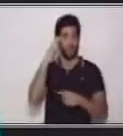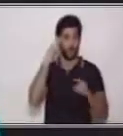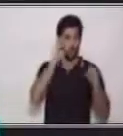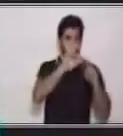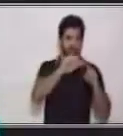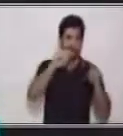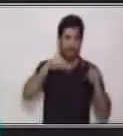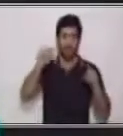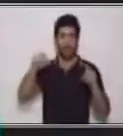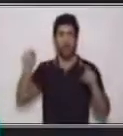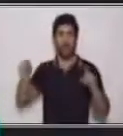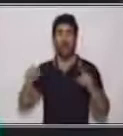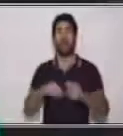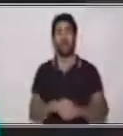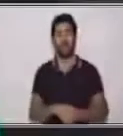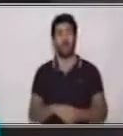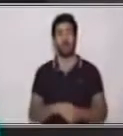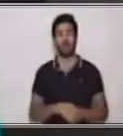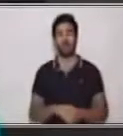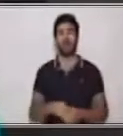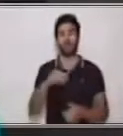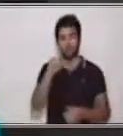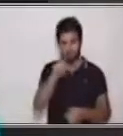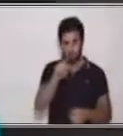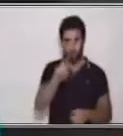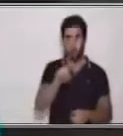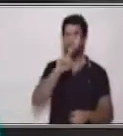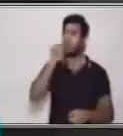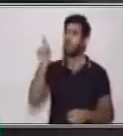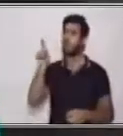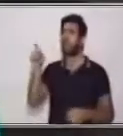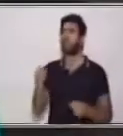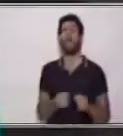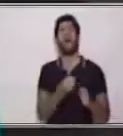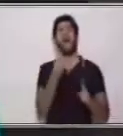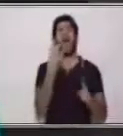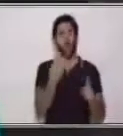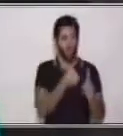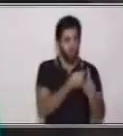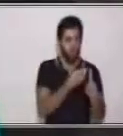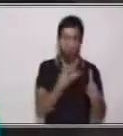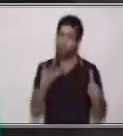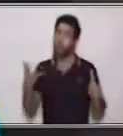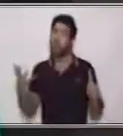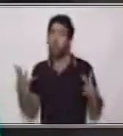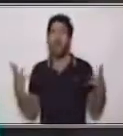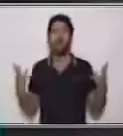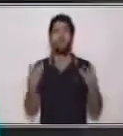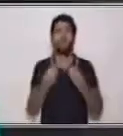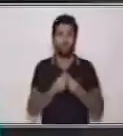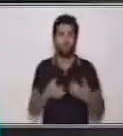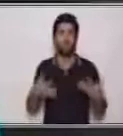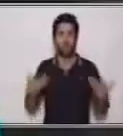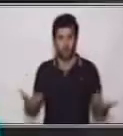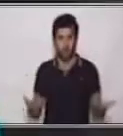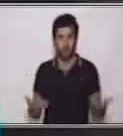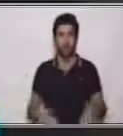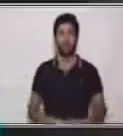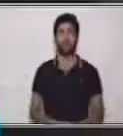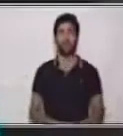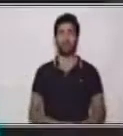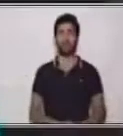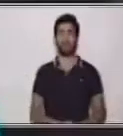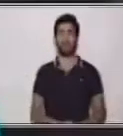recuerdas? Pregúntale a quien esté contigo cuántos son. Muy bien, a ver.